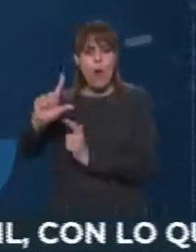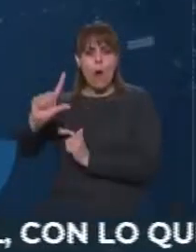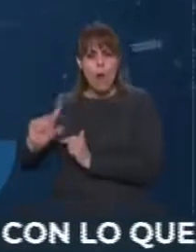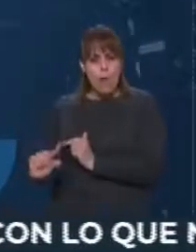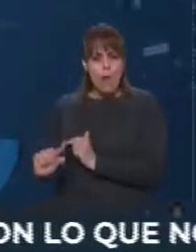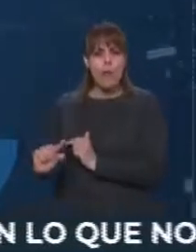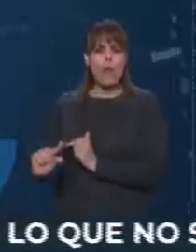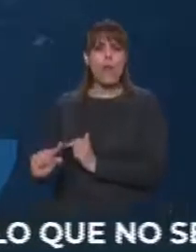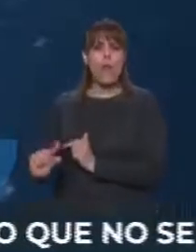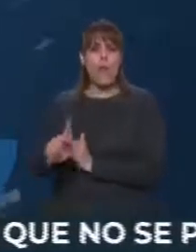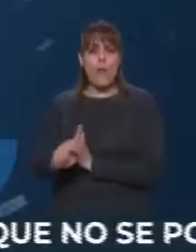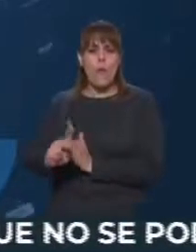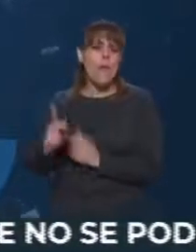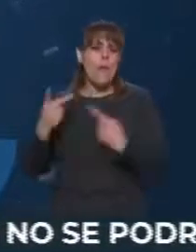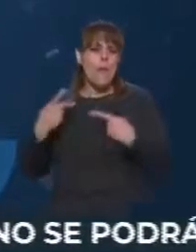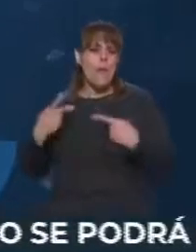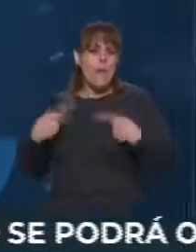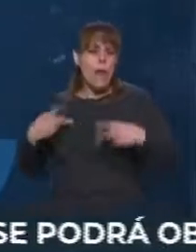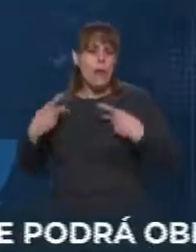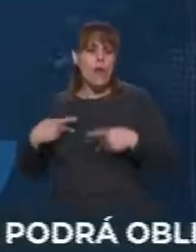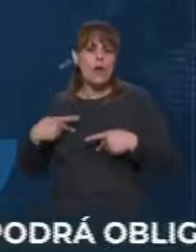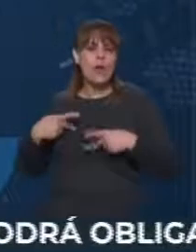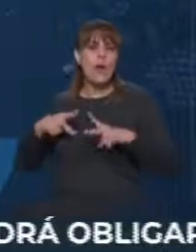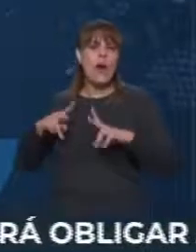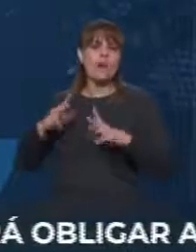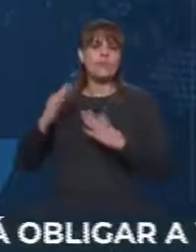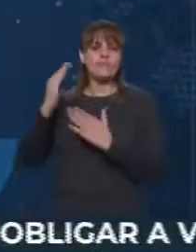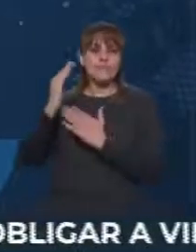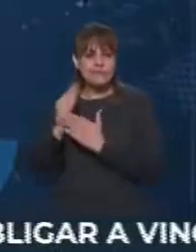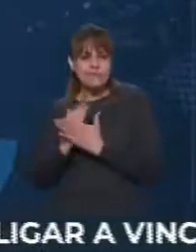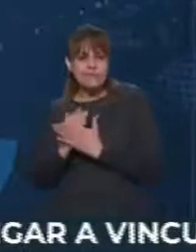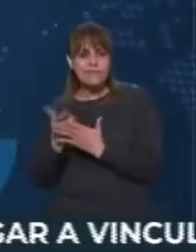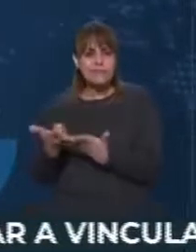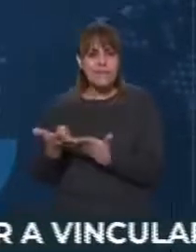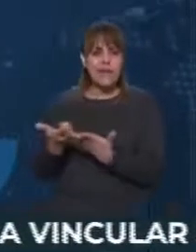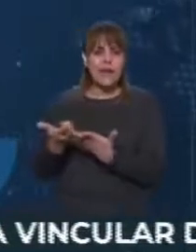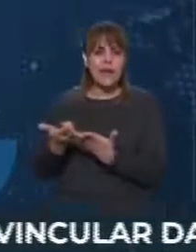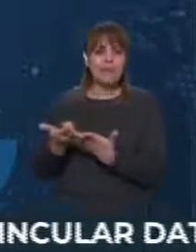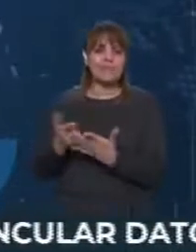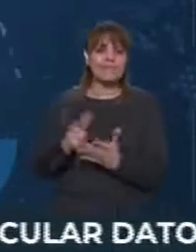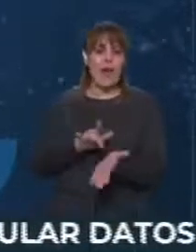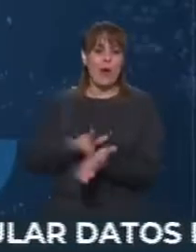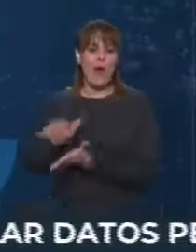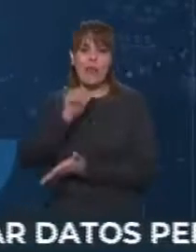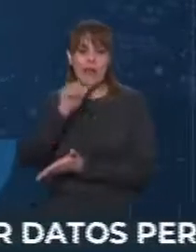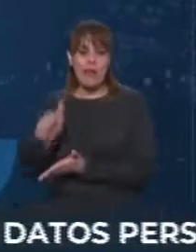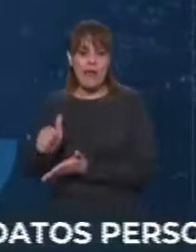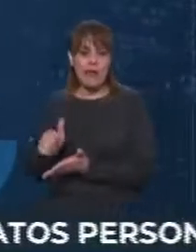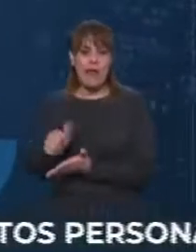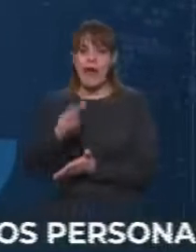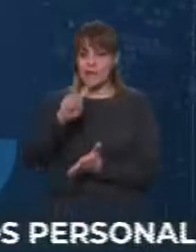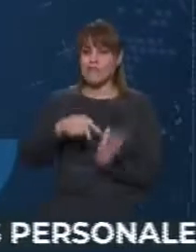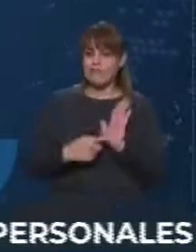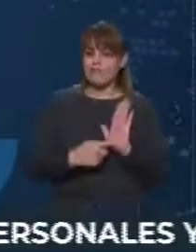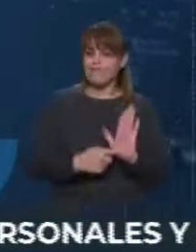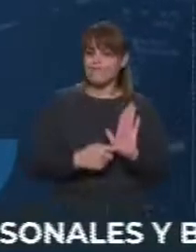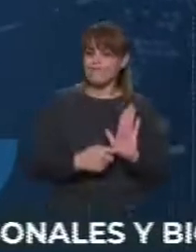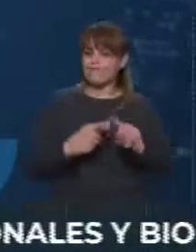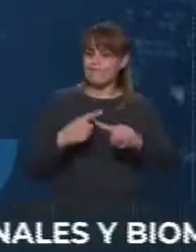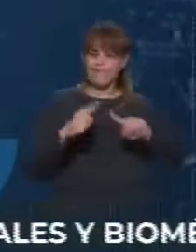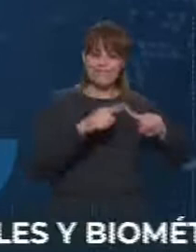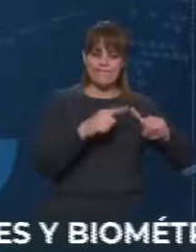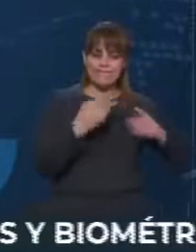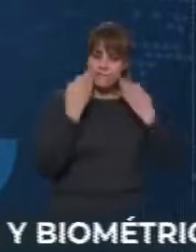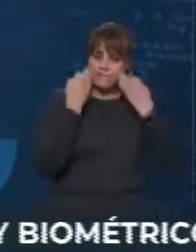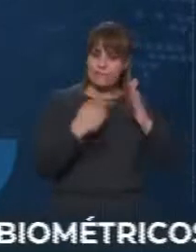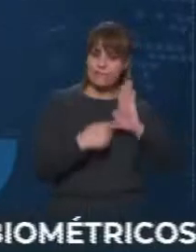la población vulnerable. Es un asunto que está totalmente documentado, cómo la justicia en este país es pronta para